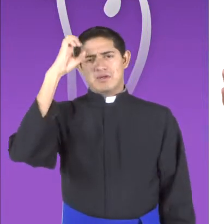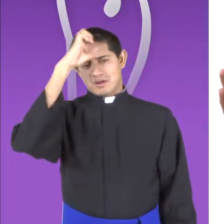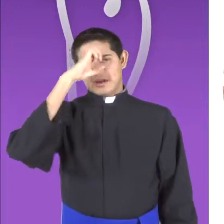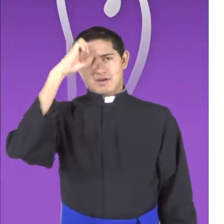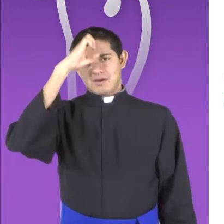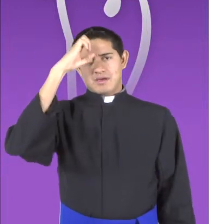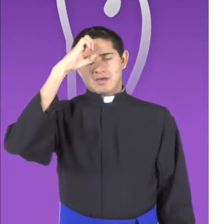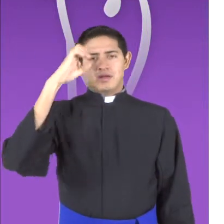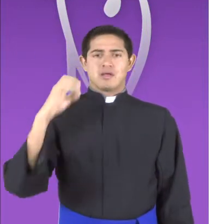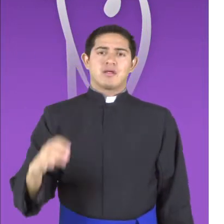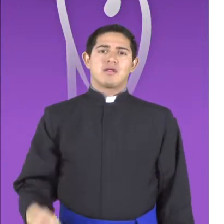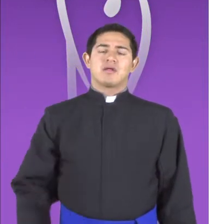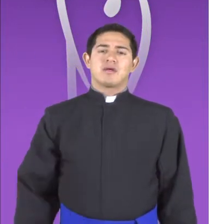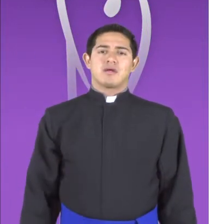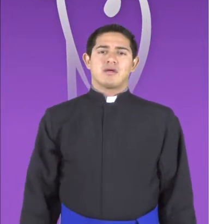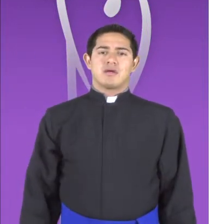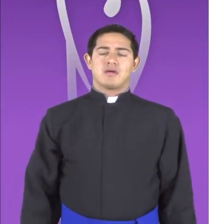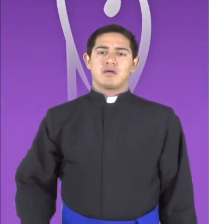del Evangelio,